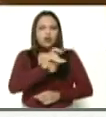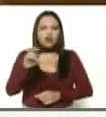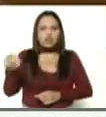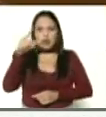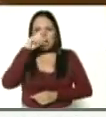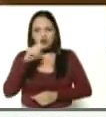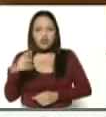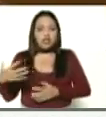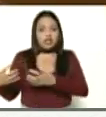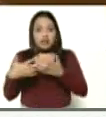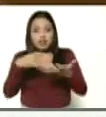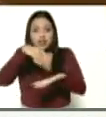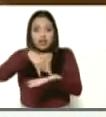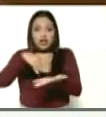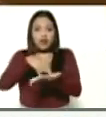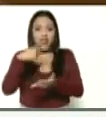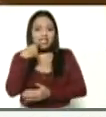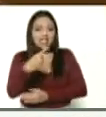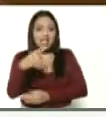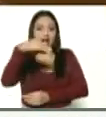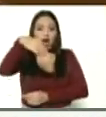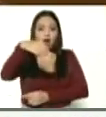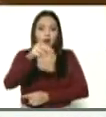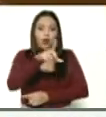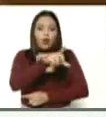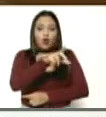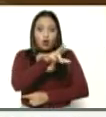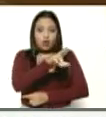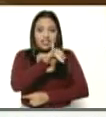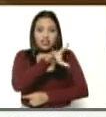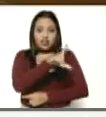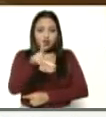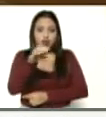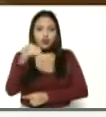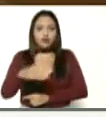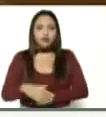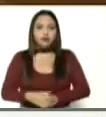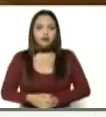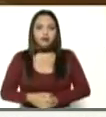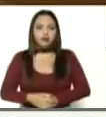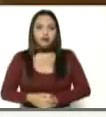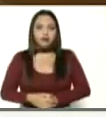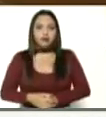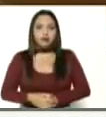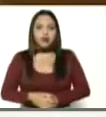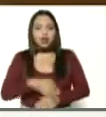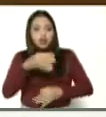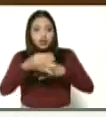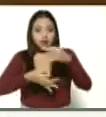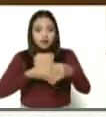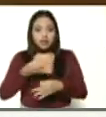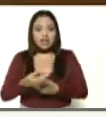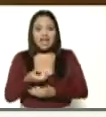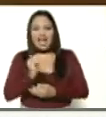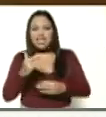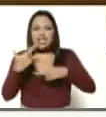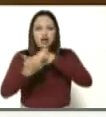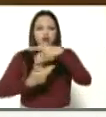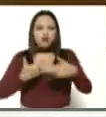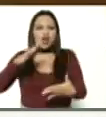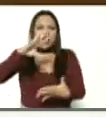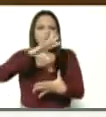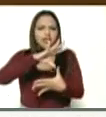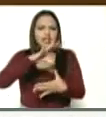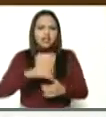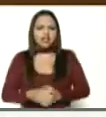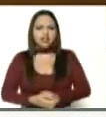decía Morillo de los venezolanos en el primer número del Correo del Orinoco, donde hay una revuelta en América, hay